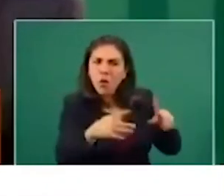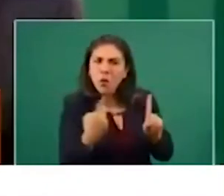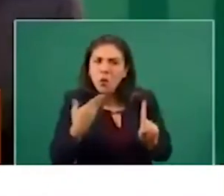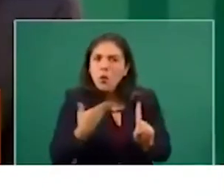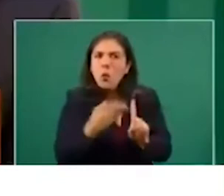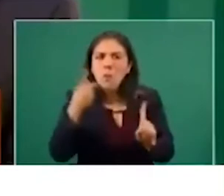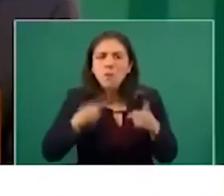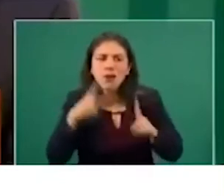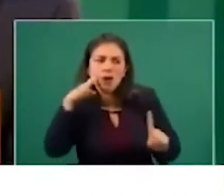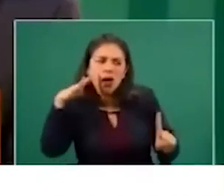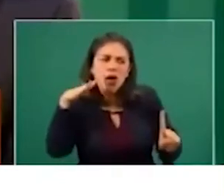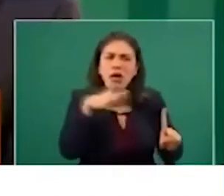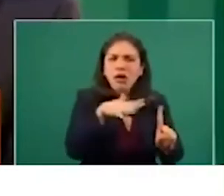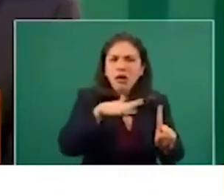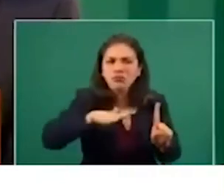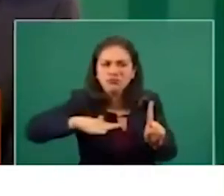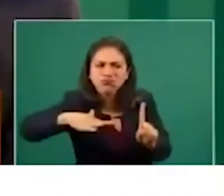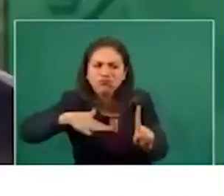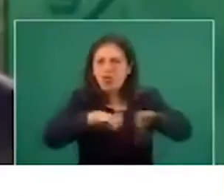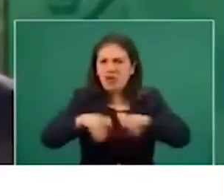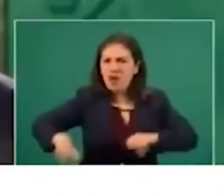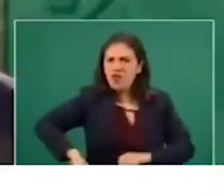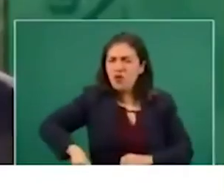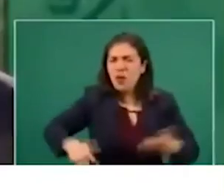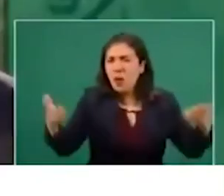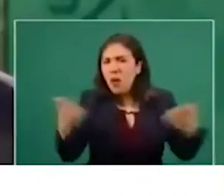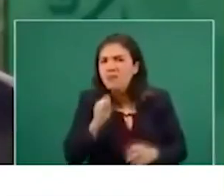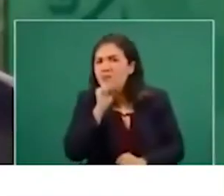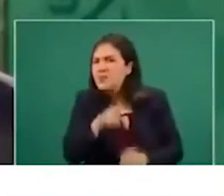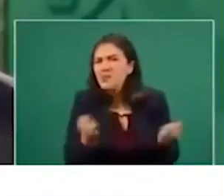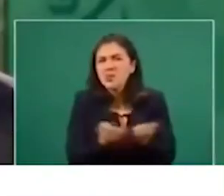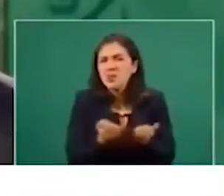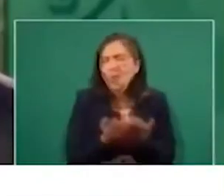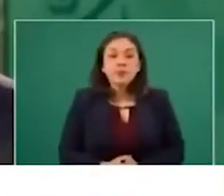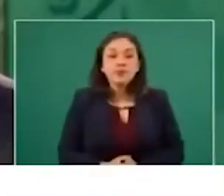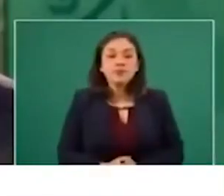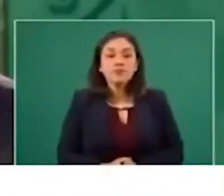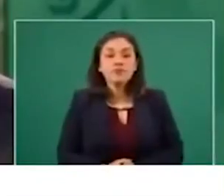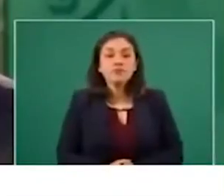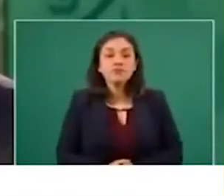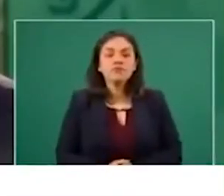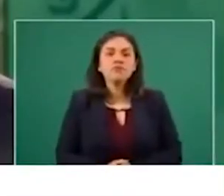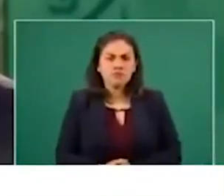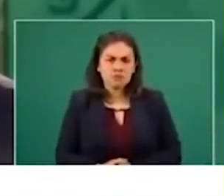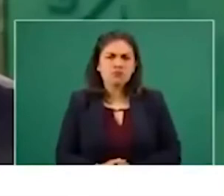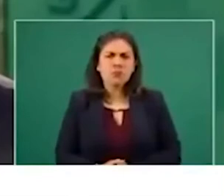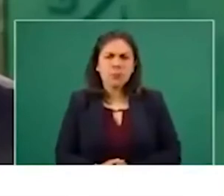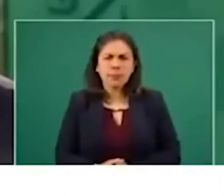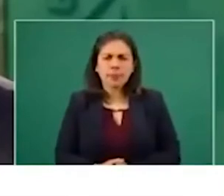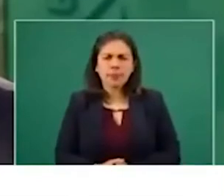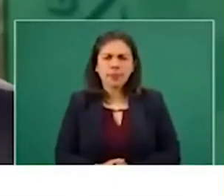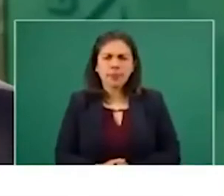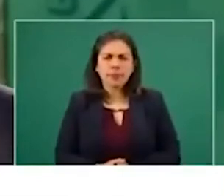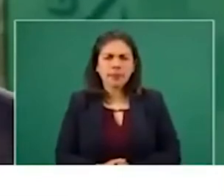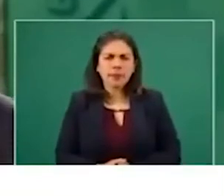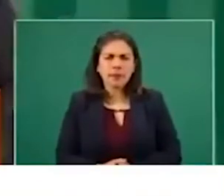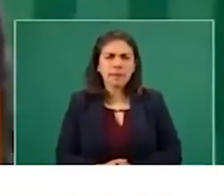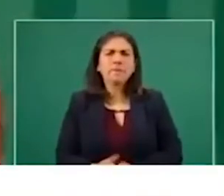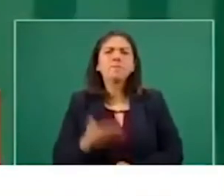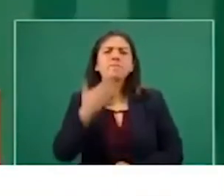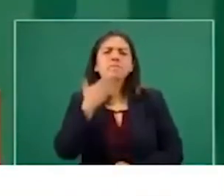muy observados, todos. Entonces, qué bien que hay ese